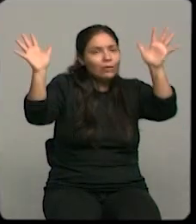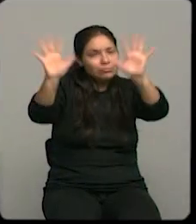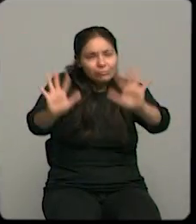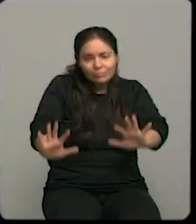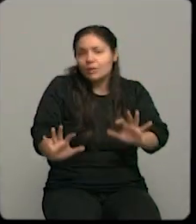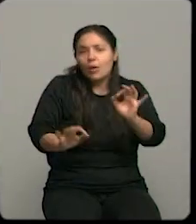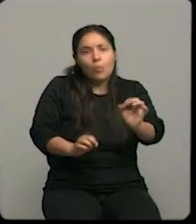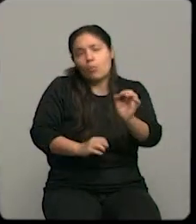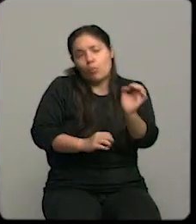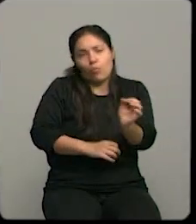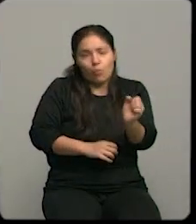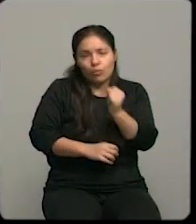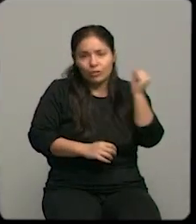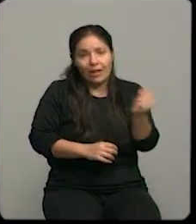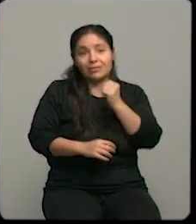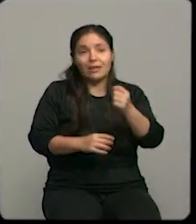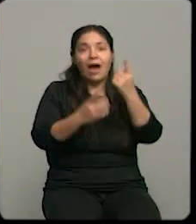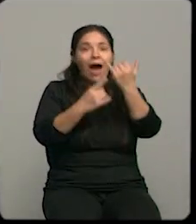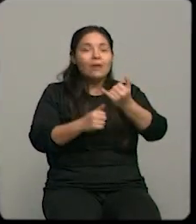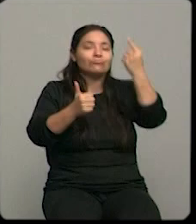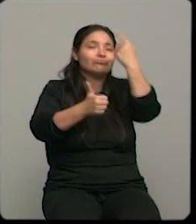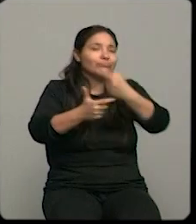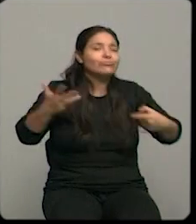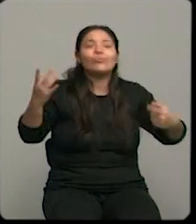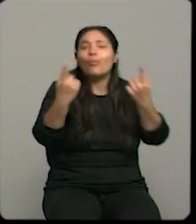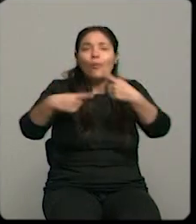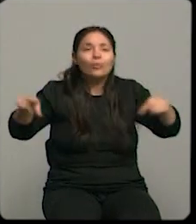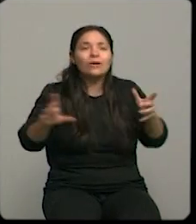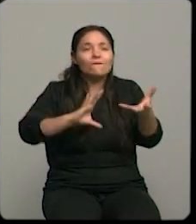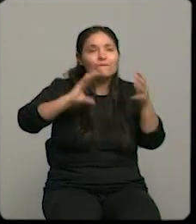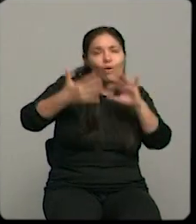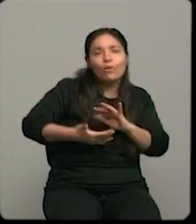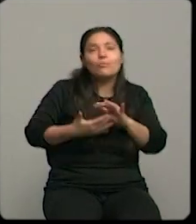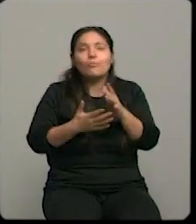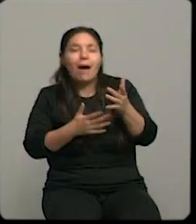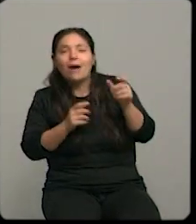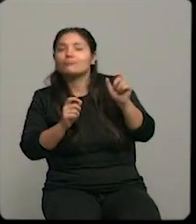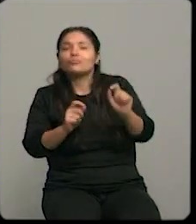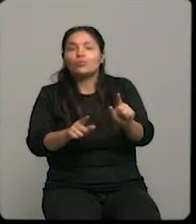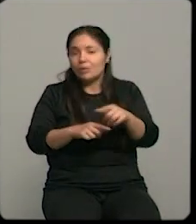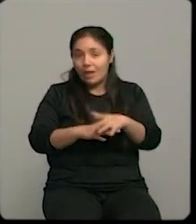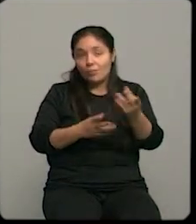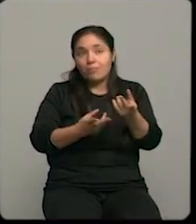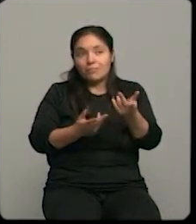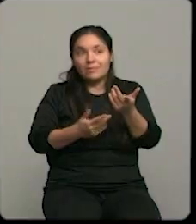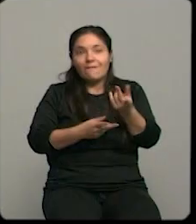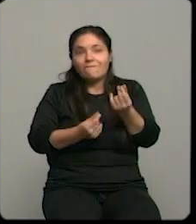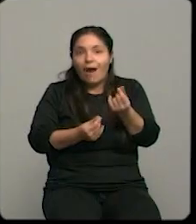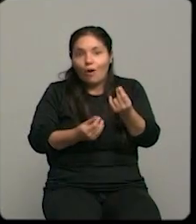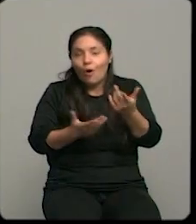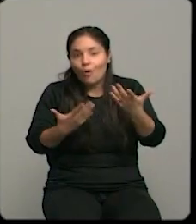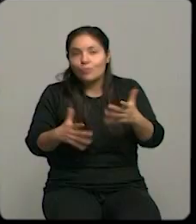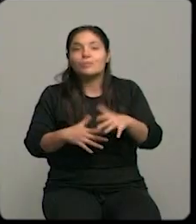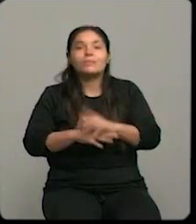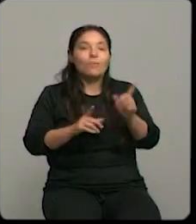compleja, que tiene un repertorio vastísimo, que tiene un modo de funcionar que es muy rico y que de hecho se usa de ejemplo en muchas